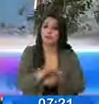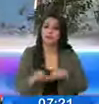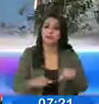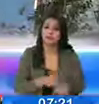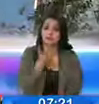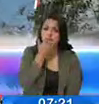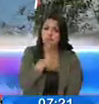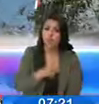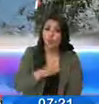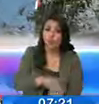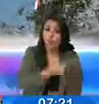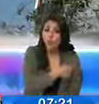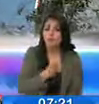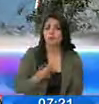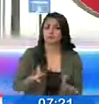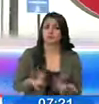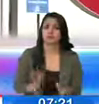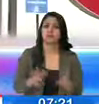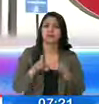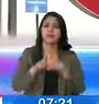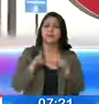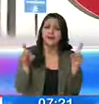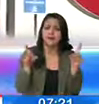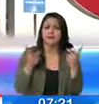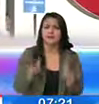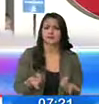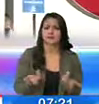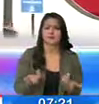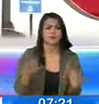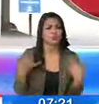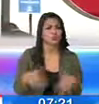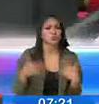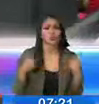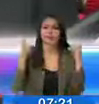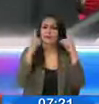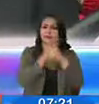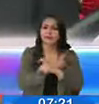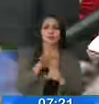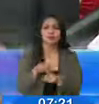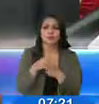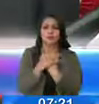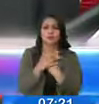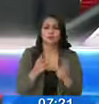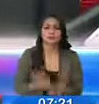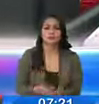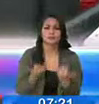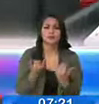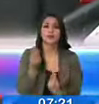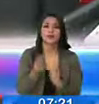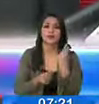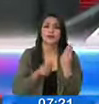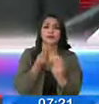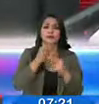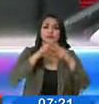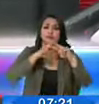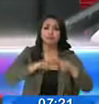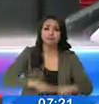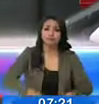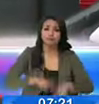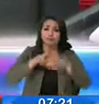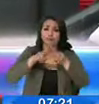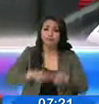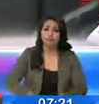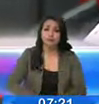que habrían llevado a la empresa a estar en una crítica situación. Nosotros estamos haciendo la revisión de todo